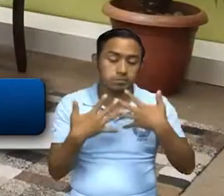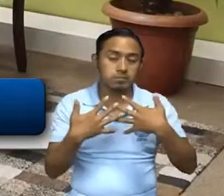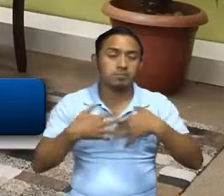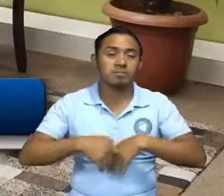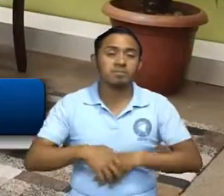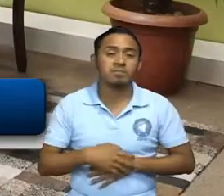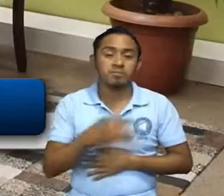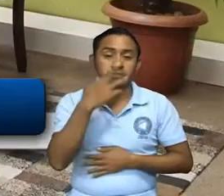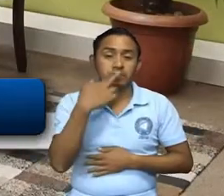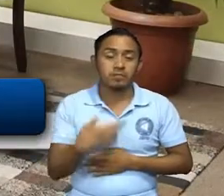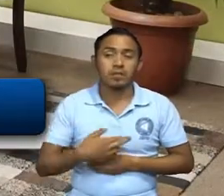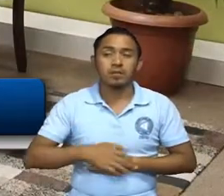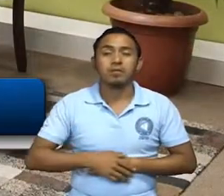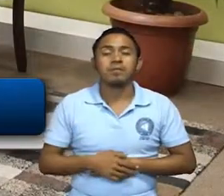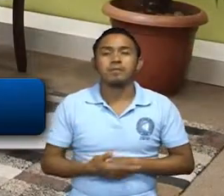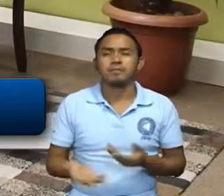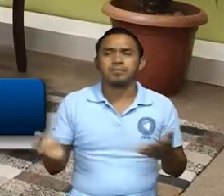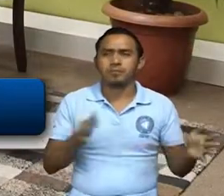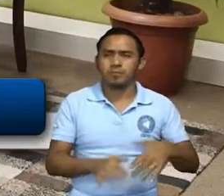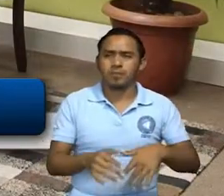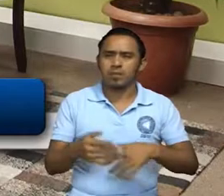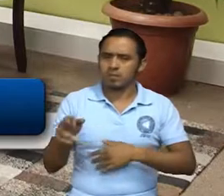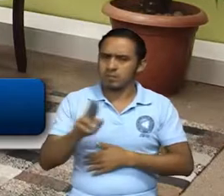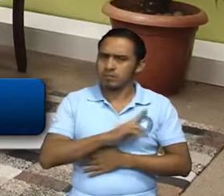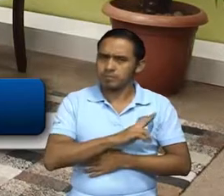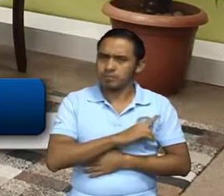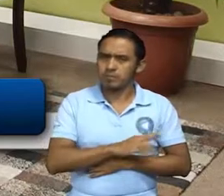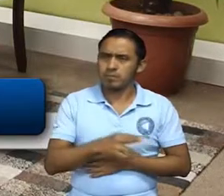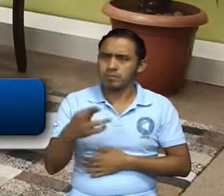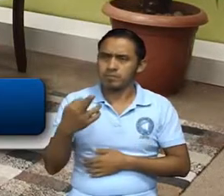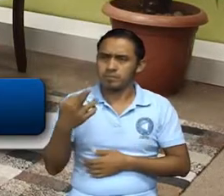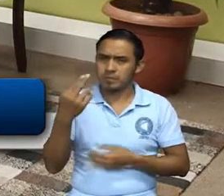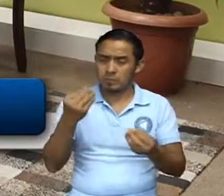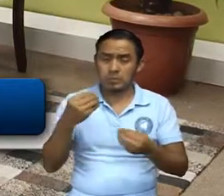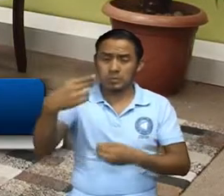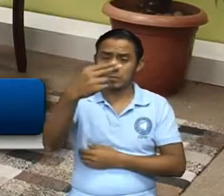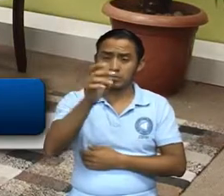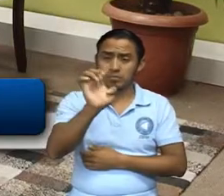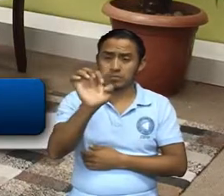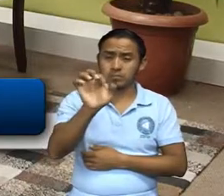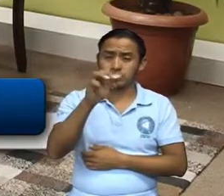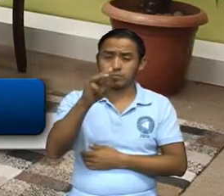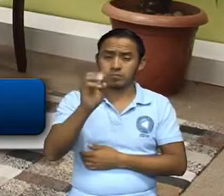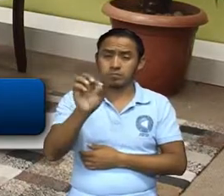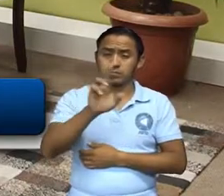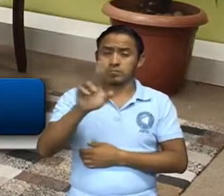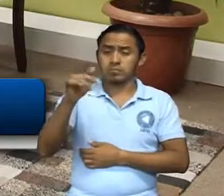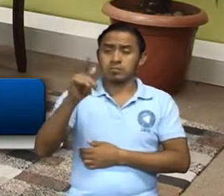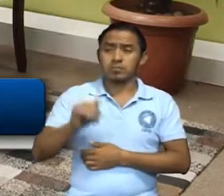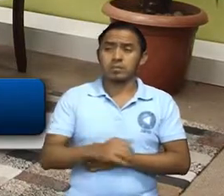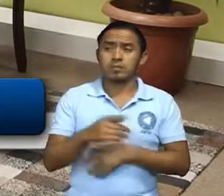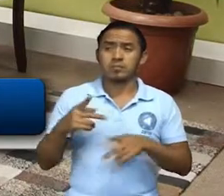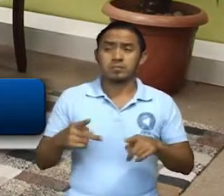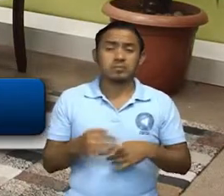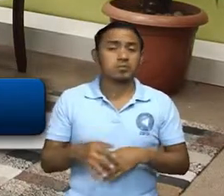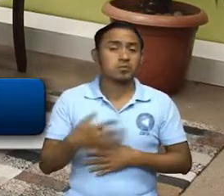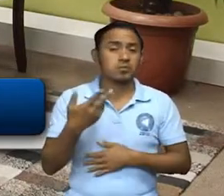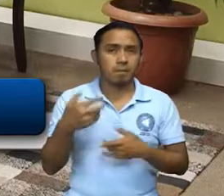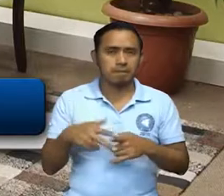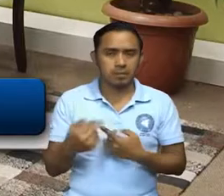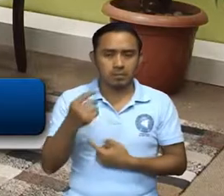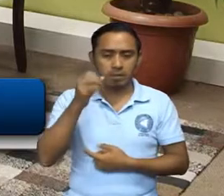frecuente que se presenten las hemorragias, doctor, y que sean atendidas en los centros de salud. Hay personas que están normal y de repente viene